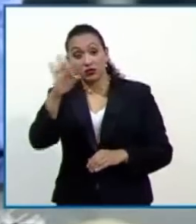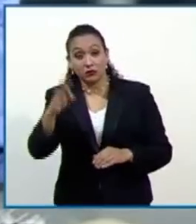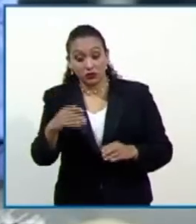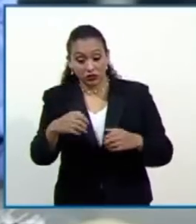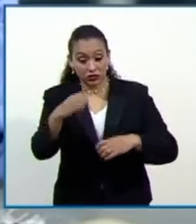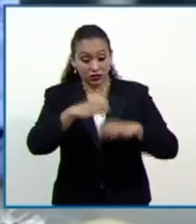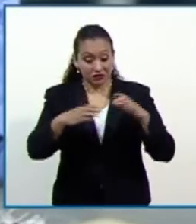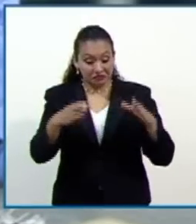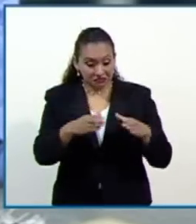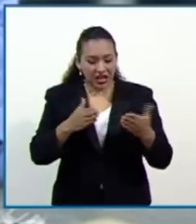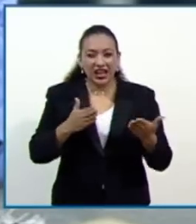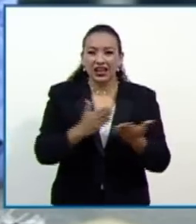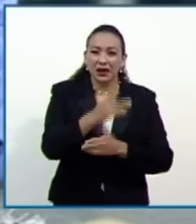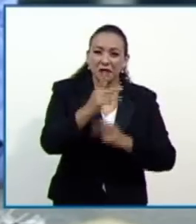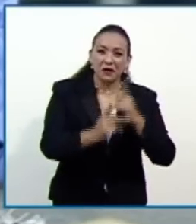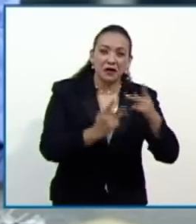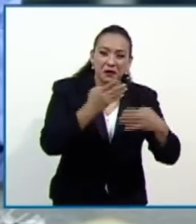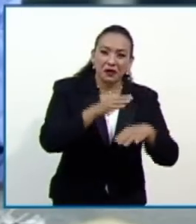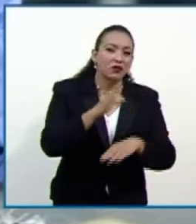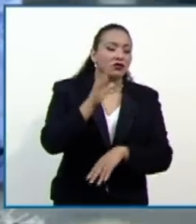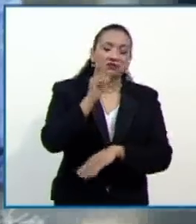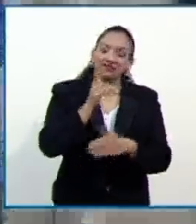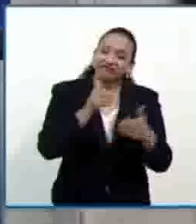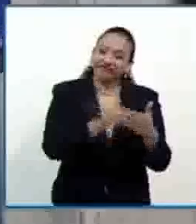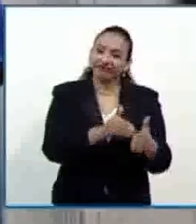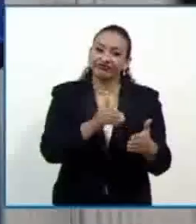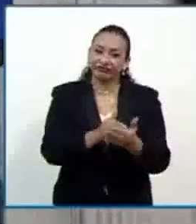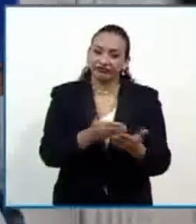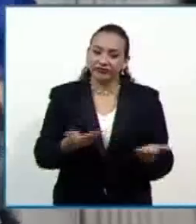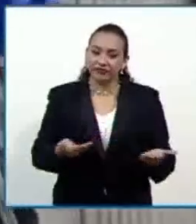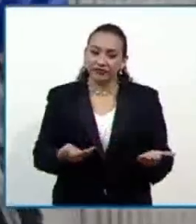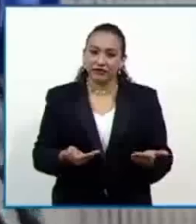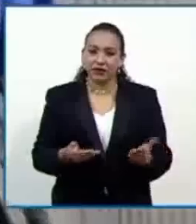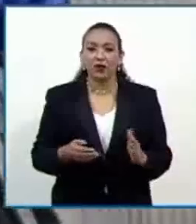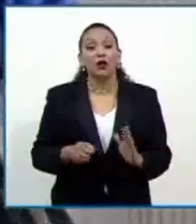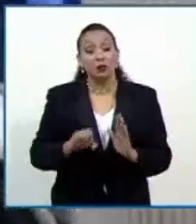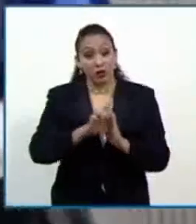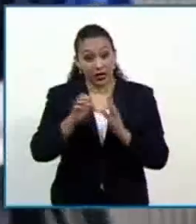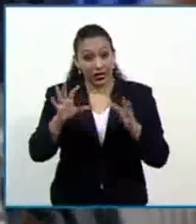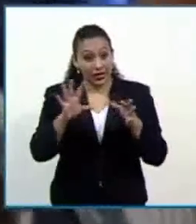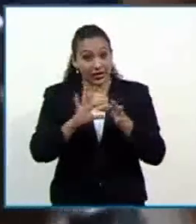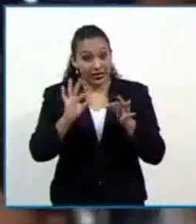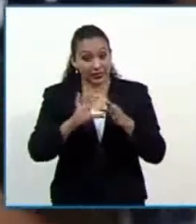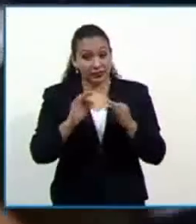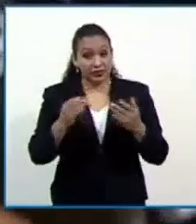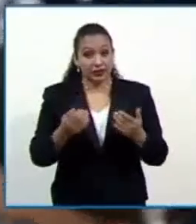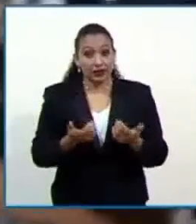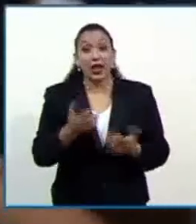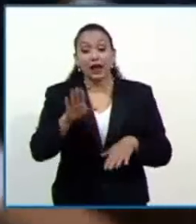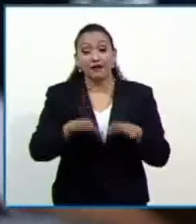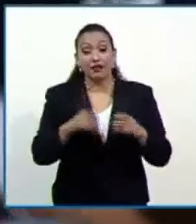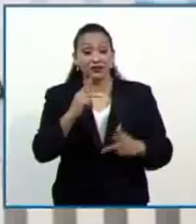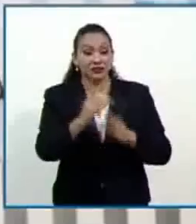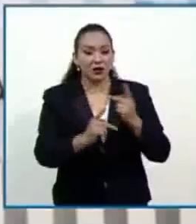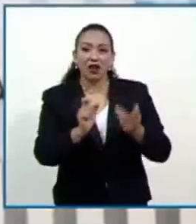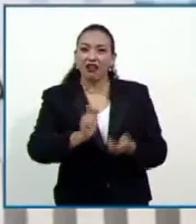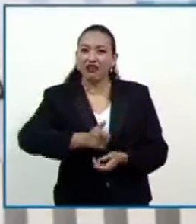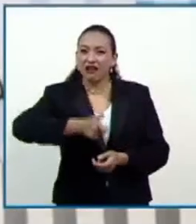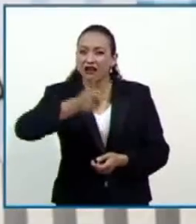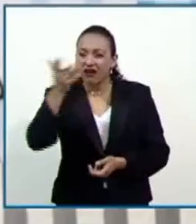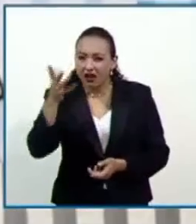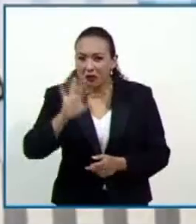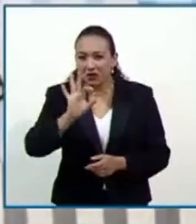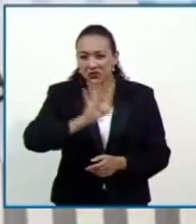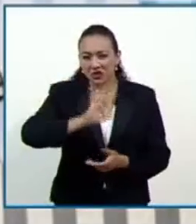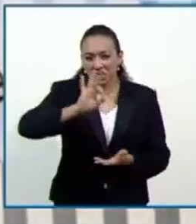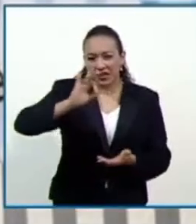ellas no tiene acceso a financiamiento para crecer. Expusieron la escasa regulación y el elevado costo del crédito, cuyas tasas oscilan